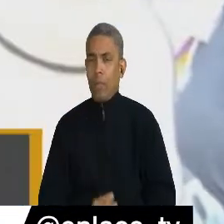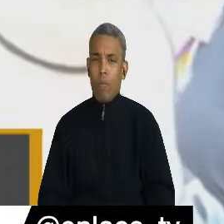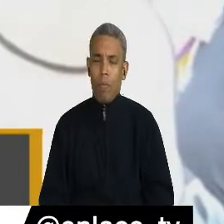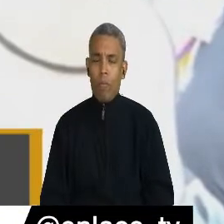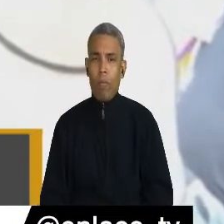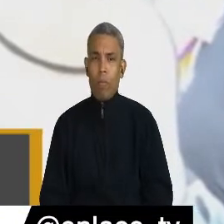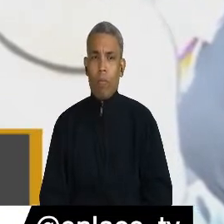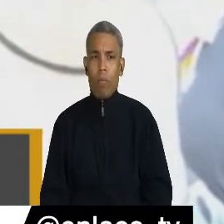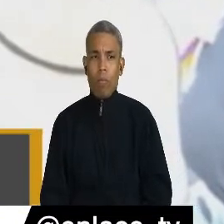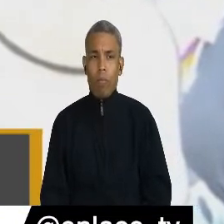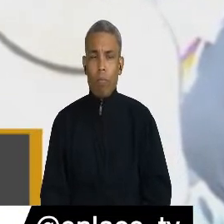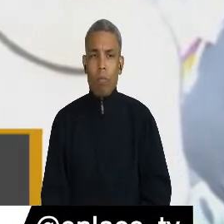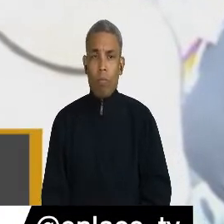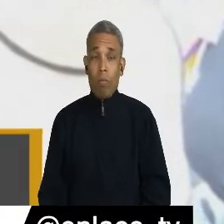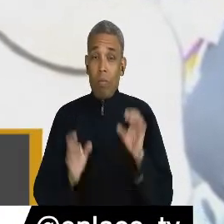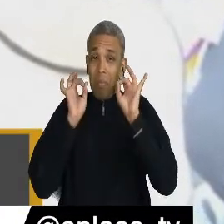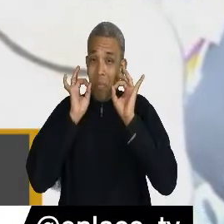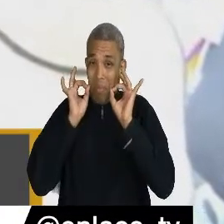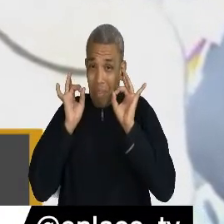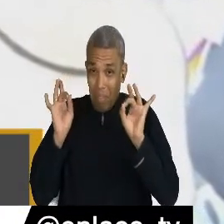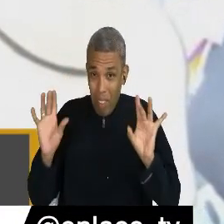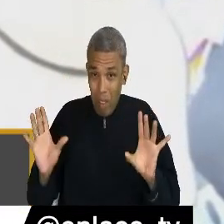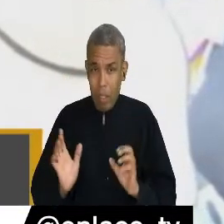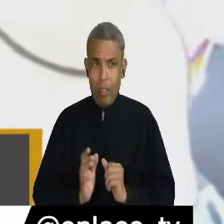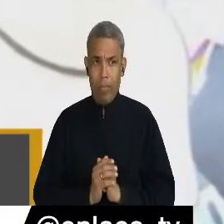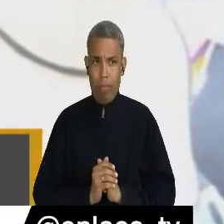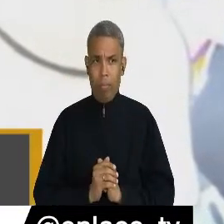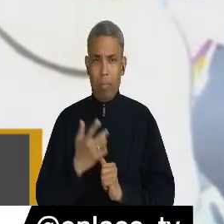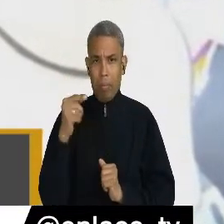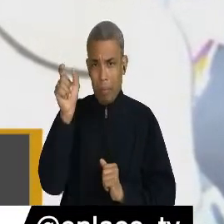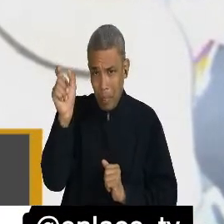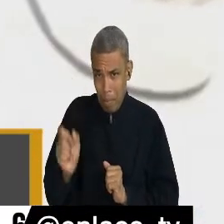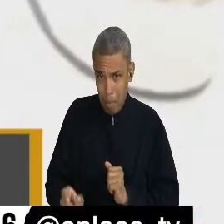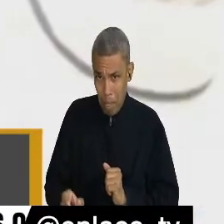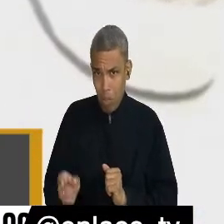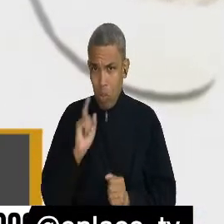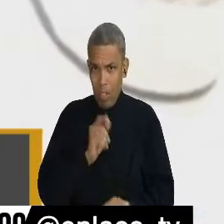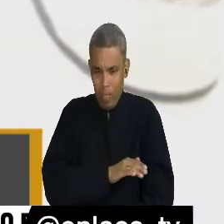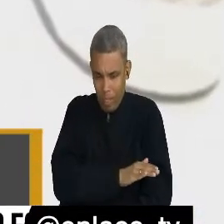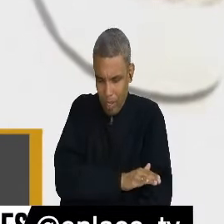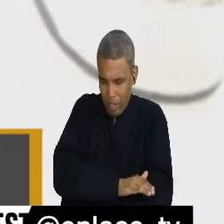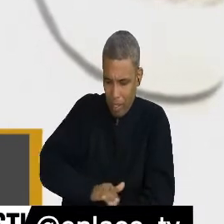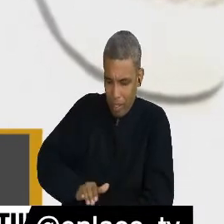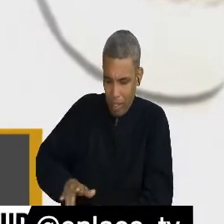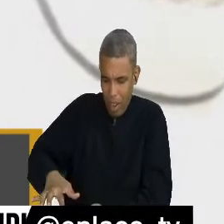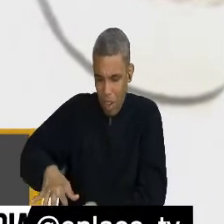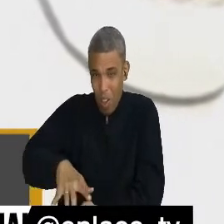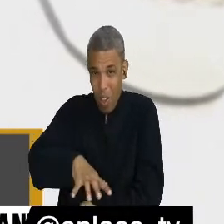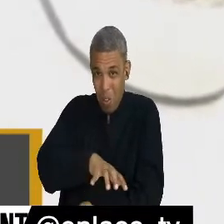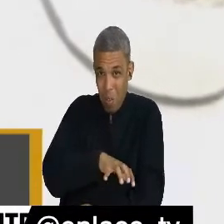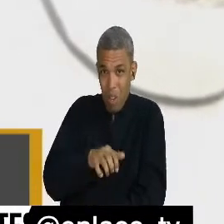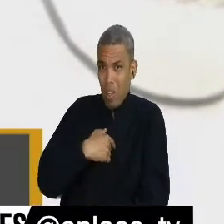Una grave denuncia hizo esta semana una opositora de tierras en Sabana de Torres sobre presuntas irregularidades en un fallo que la obliga